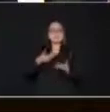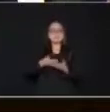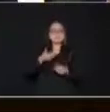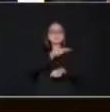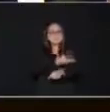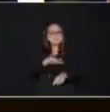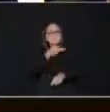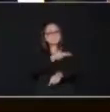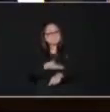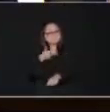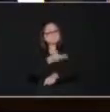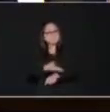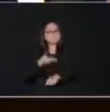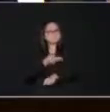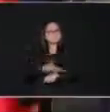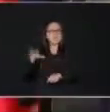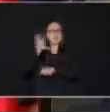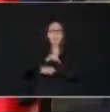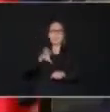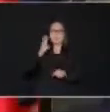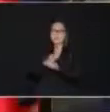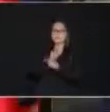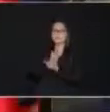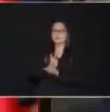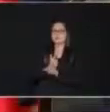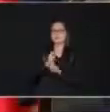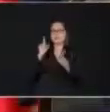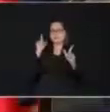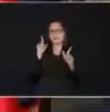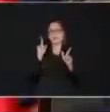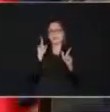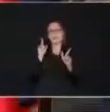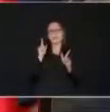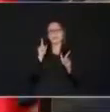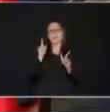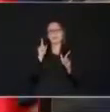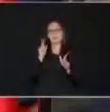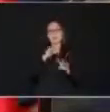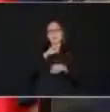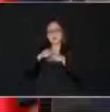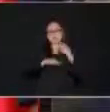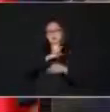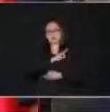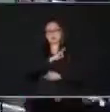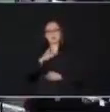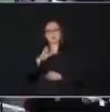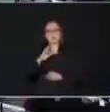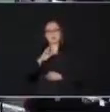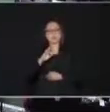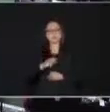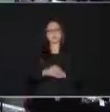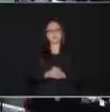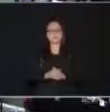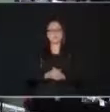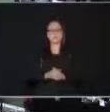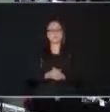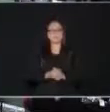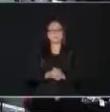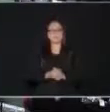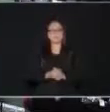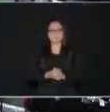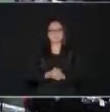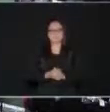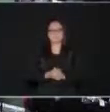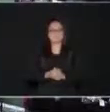Además dijo que no va a aumentar los impuestos. Entonces, ¿cómo? Pues solamente yendo sobre los que no pagan. Siendo sobre los que no pagan para poder aumentar la recaudación, que no es